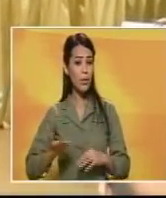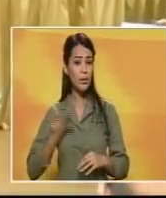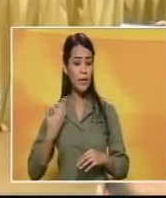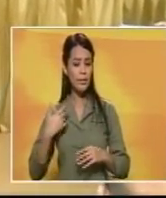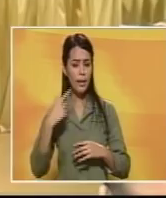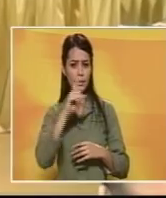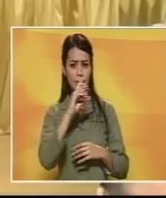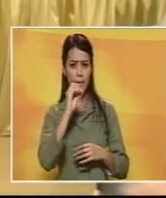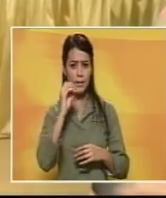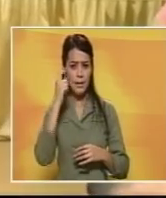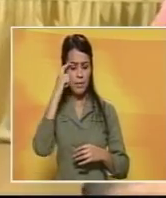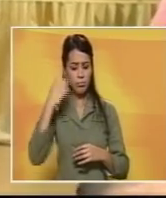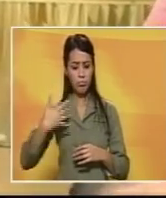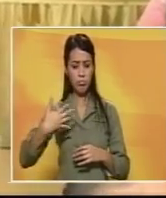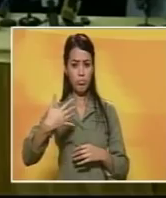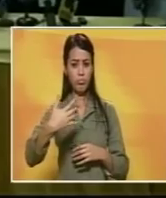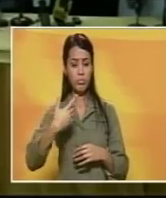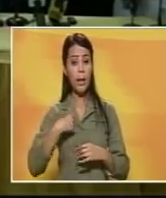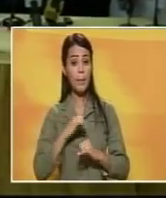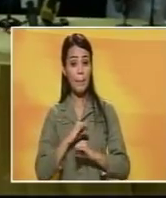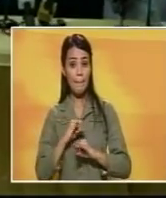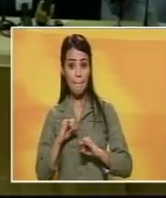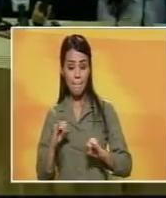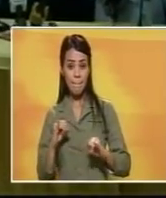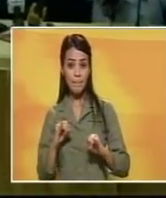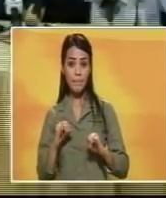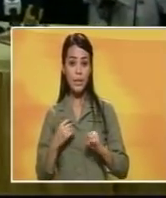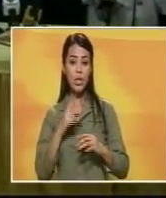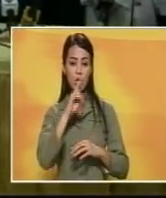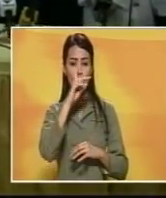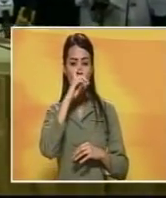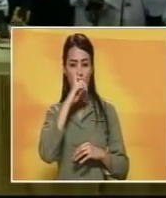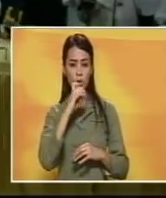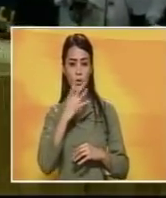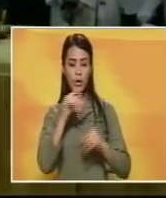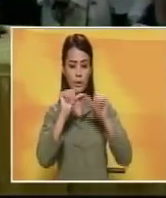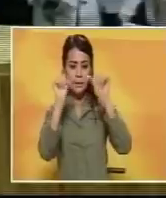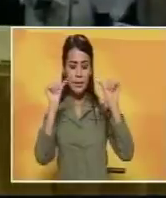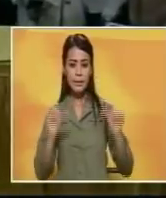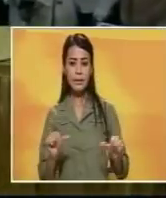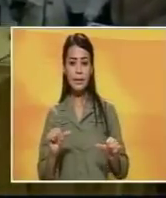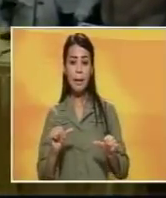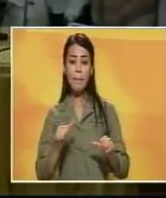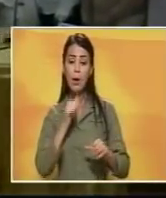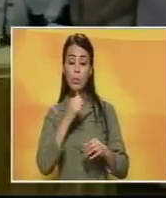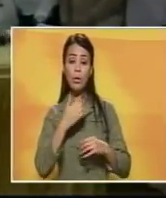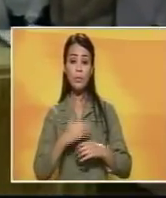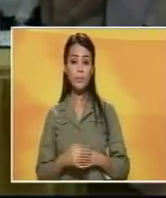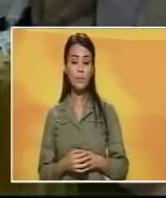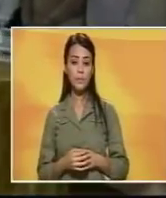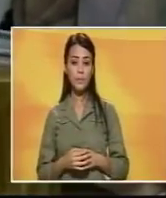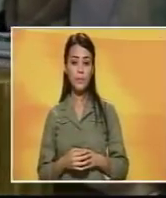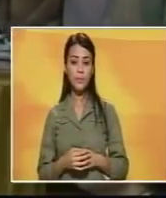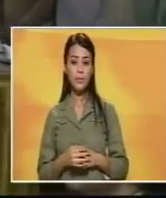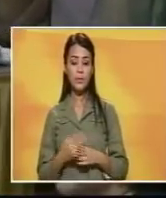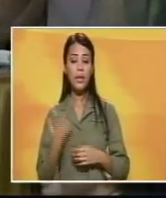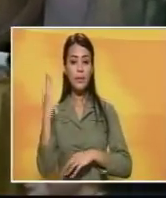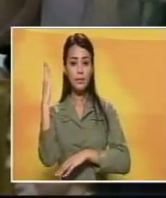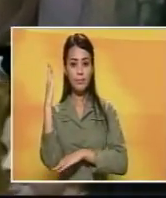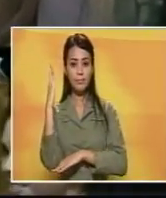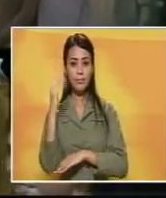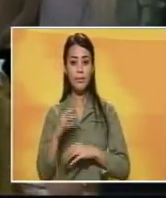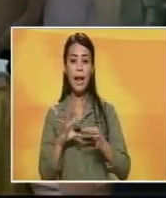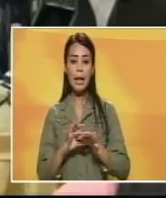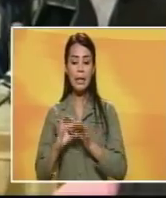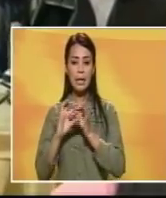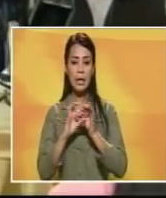días de gestión, por lo que espera culminar en un aproximado de 2 años el sistema hidráulico Yacambú-Quibor. Desde el estado Lara, en alianza